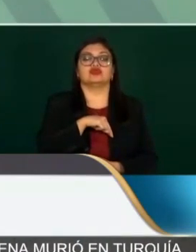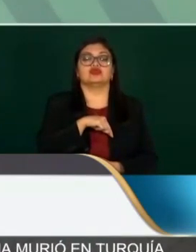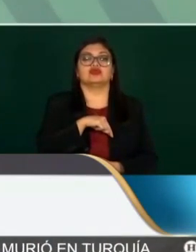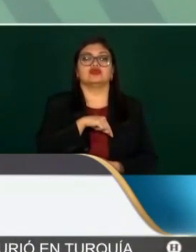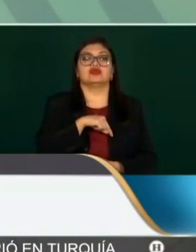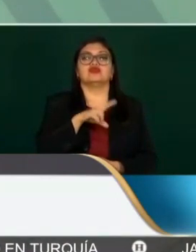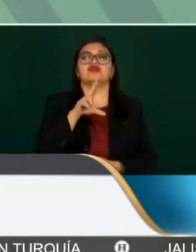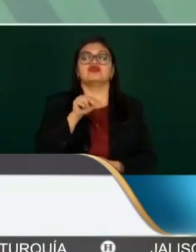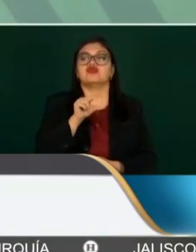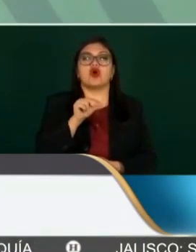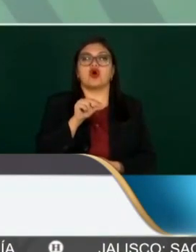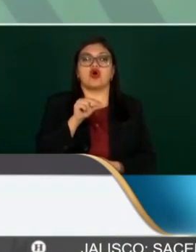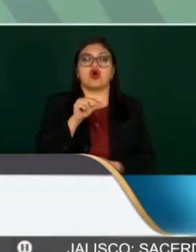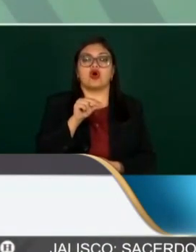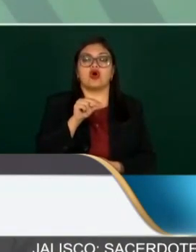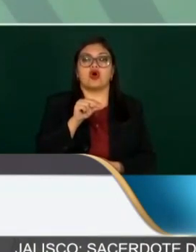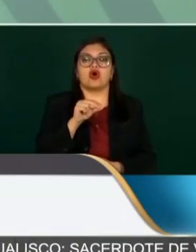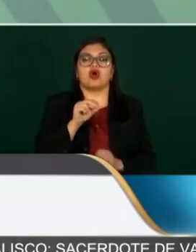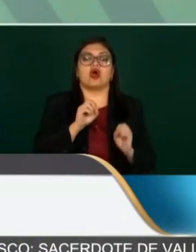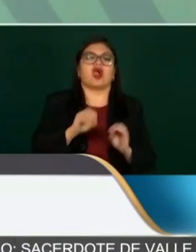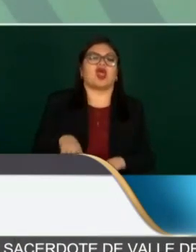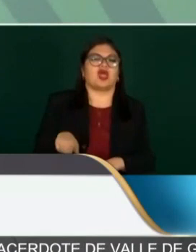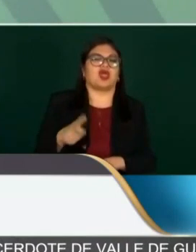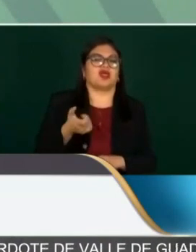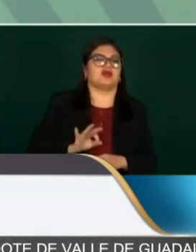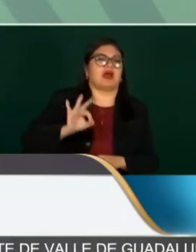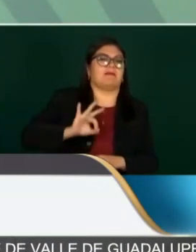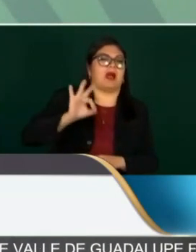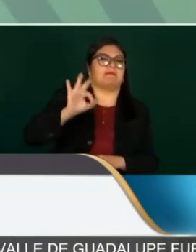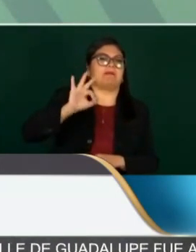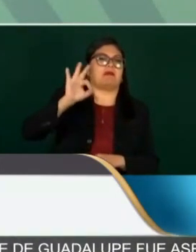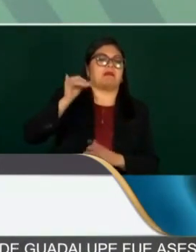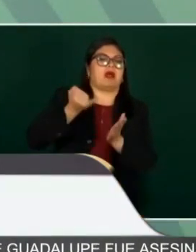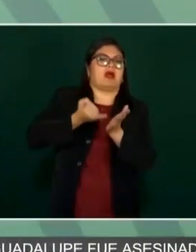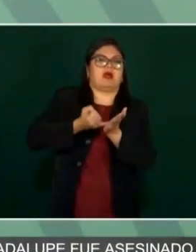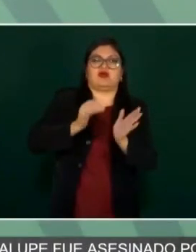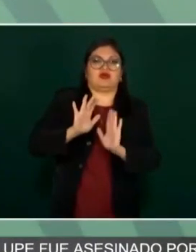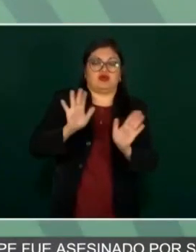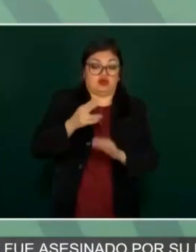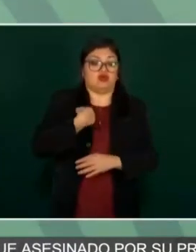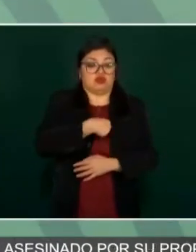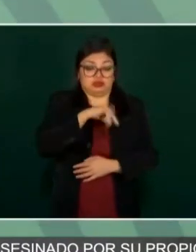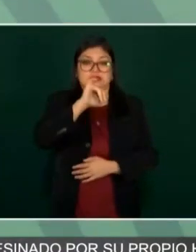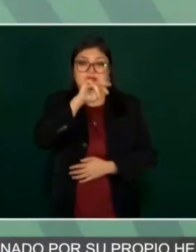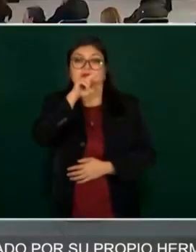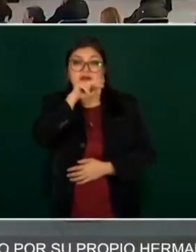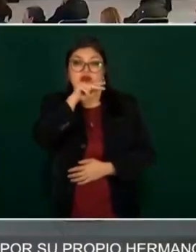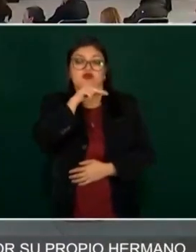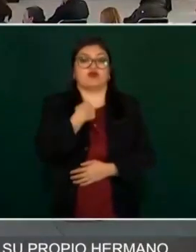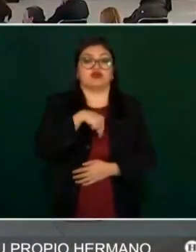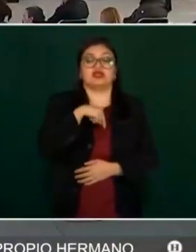enfrentar el problema inflacionario, nos preocupa y nos ocupa, pero no es